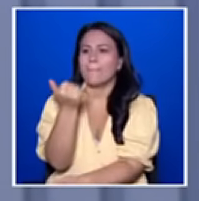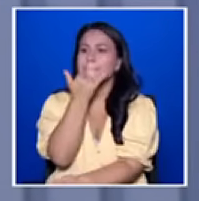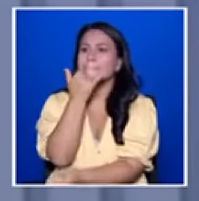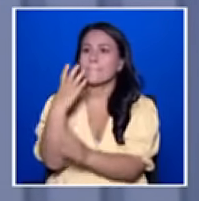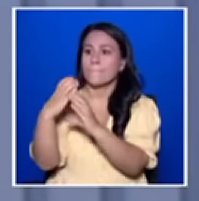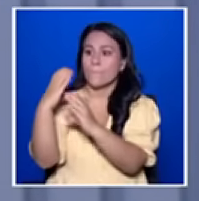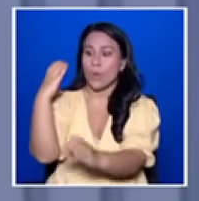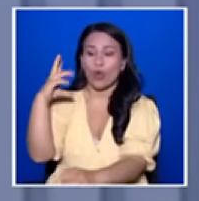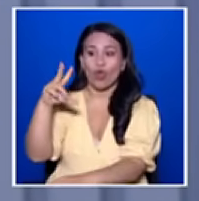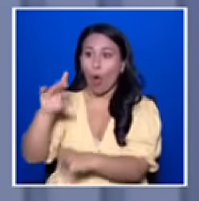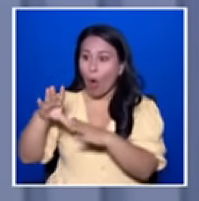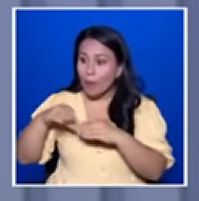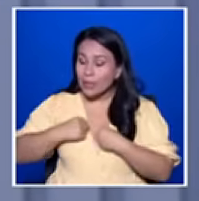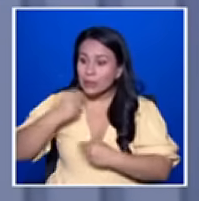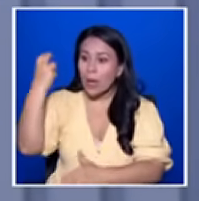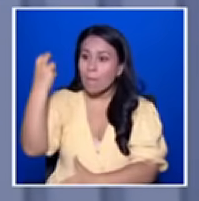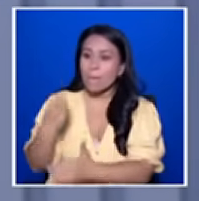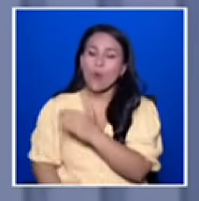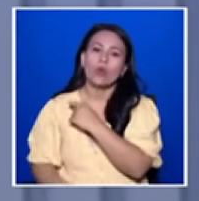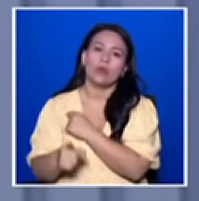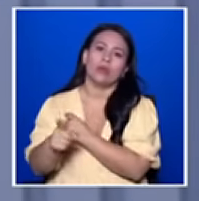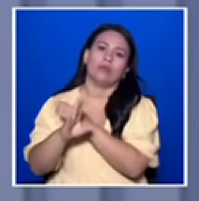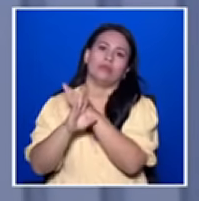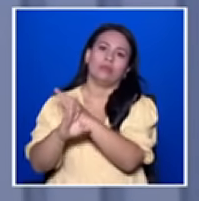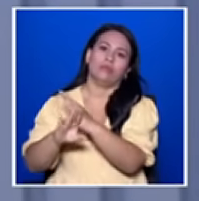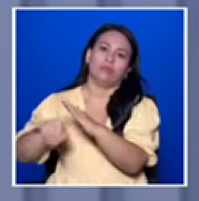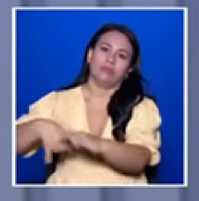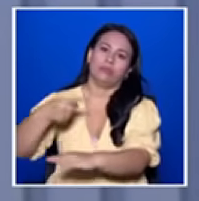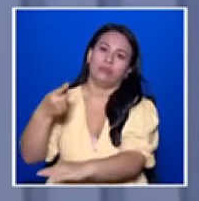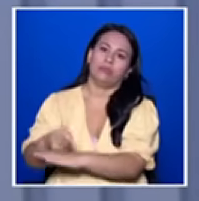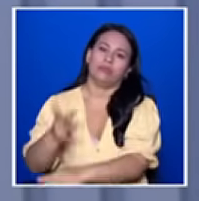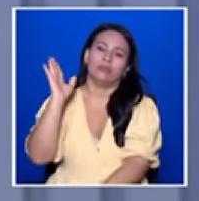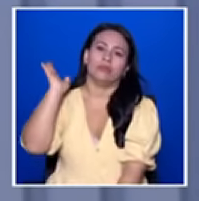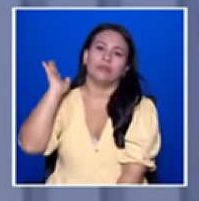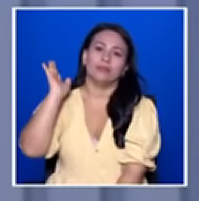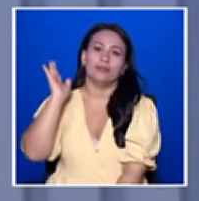de buses que no esté acatando la disposición se enfrentará a sanciones.